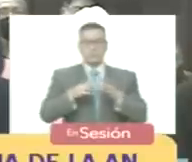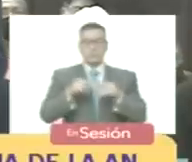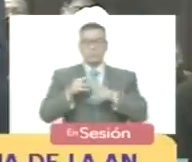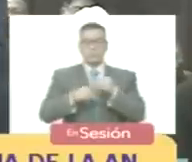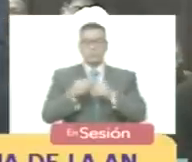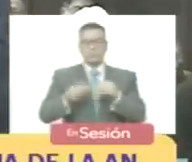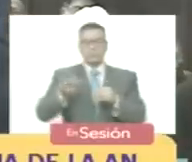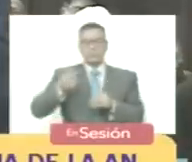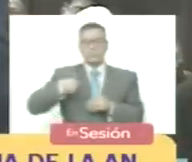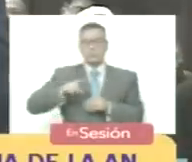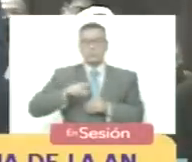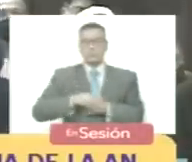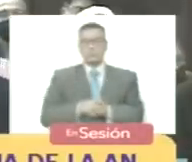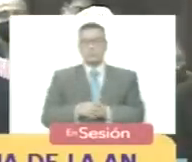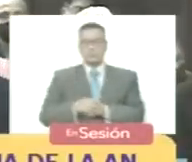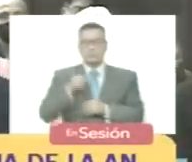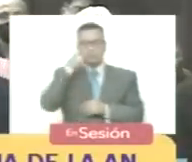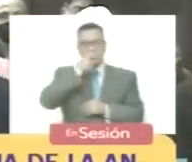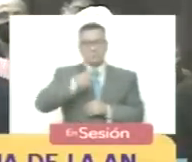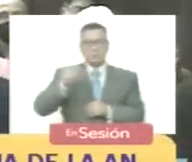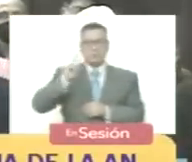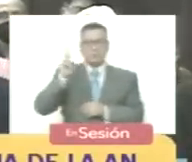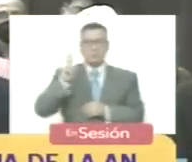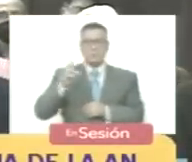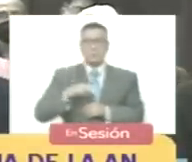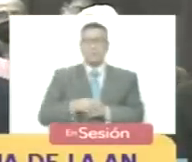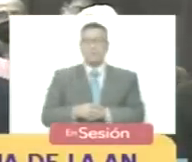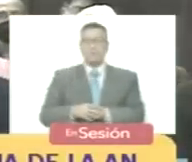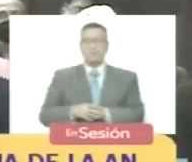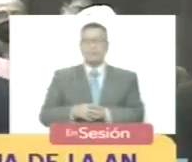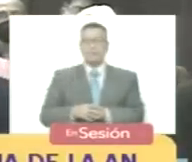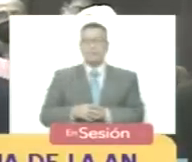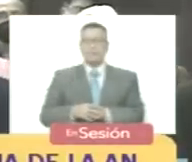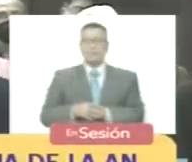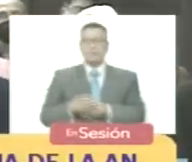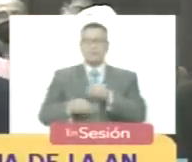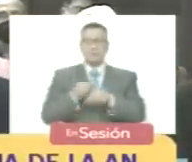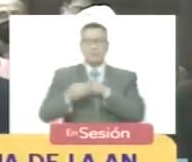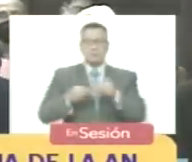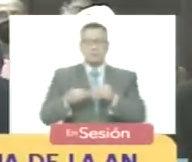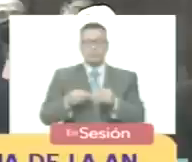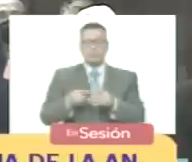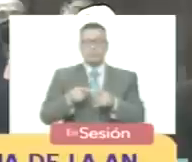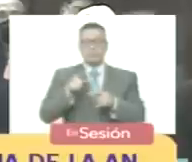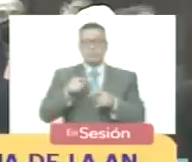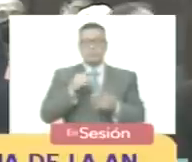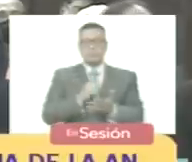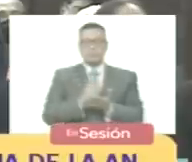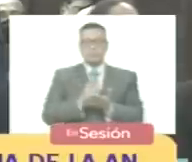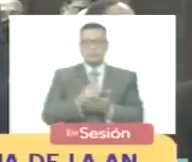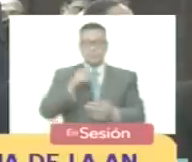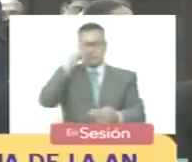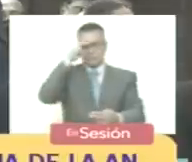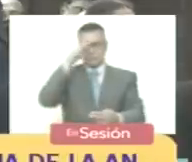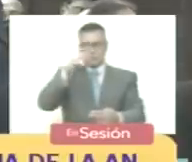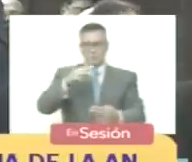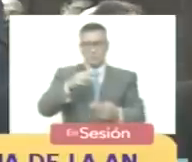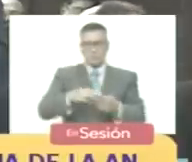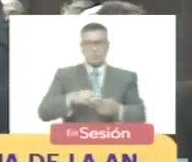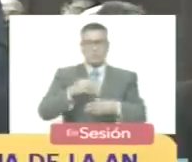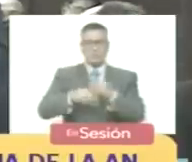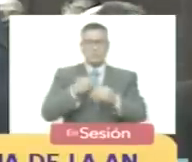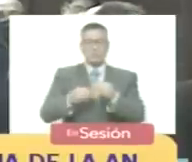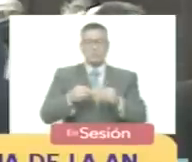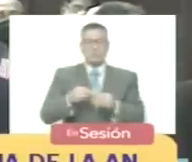que tiene el pueblo venezolano y de haber cumplido a cabalidad con la misión